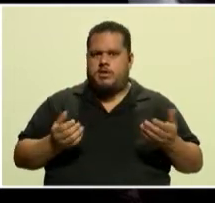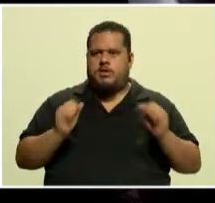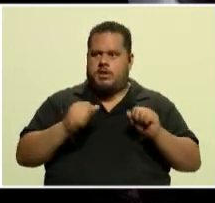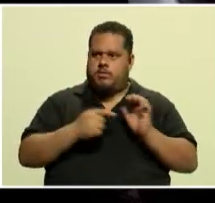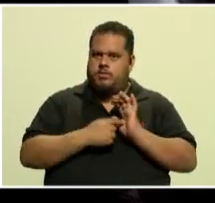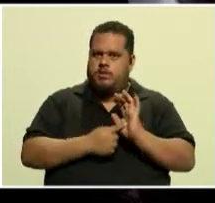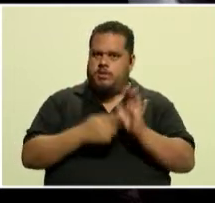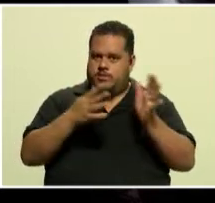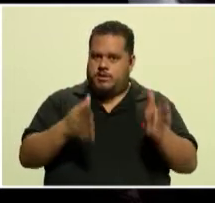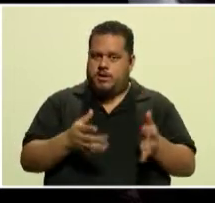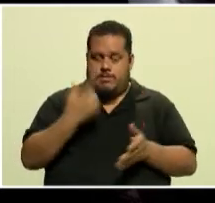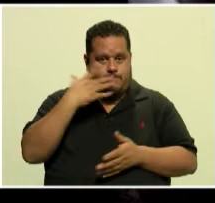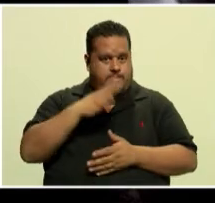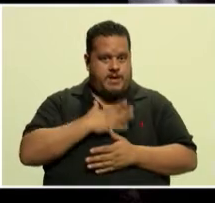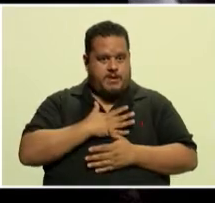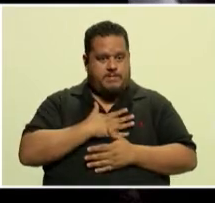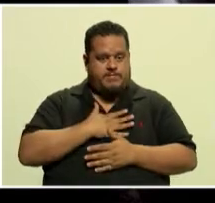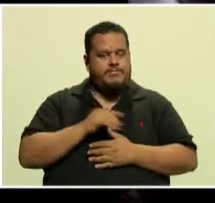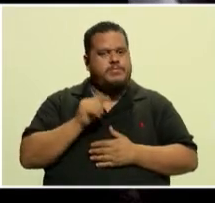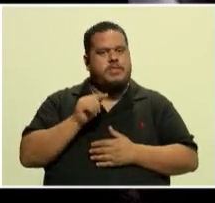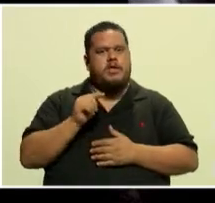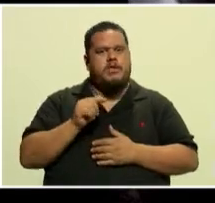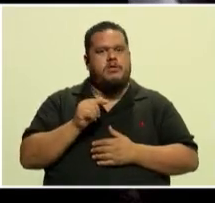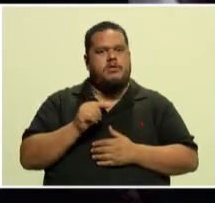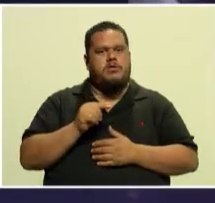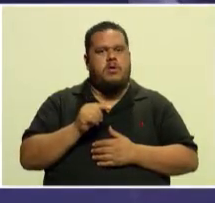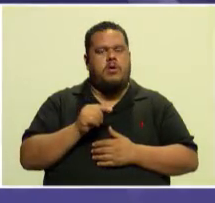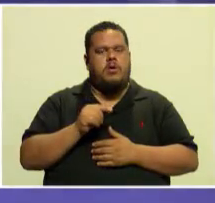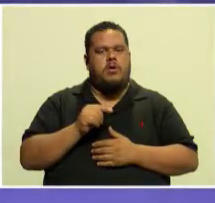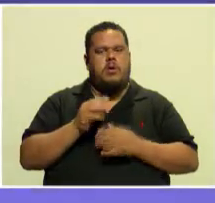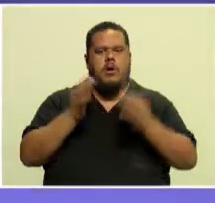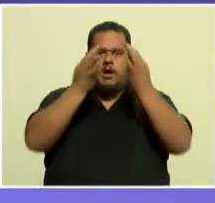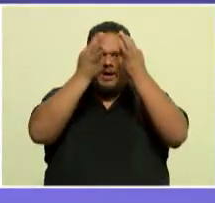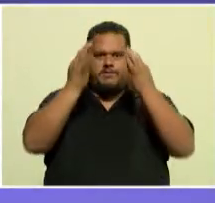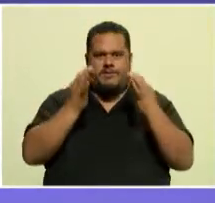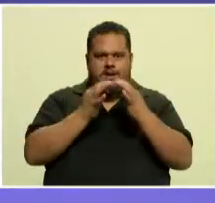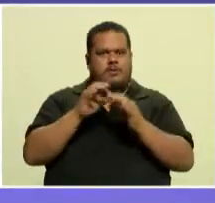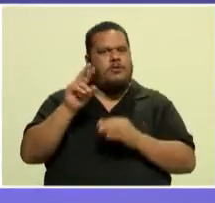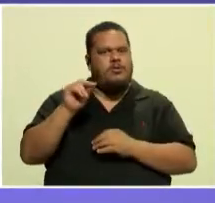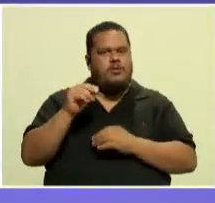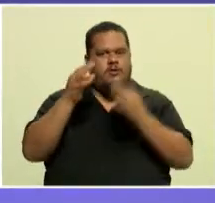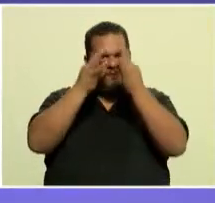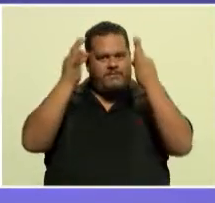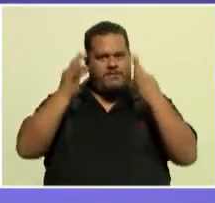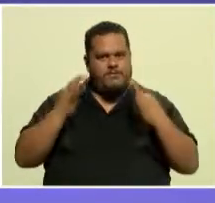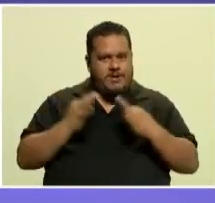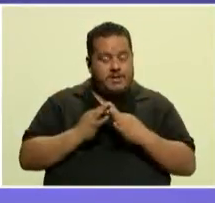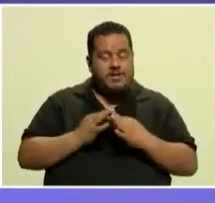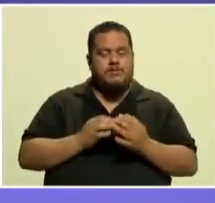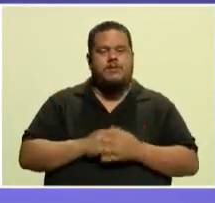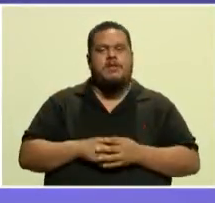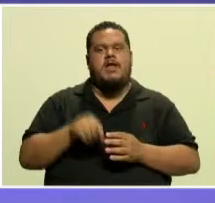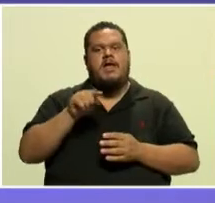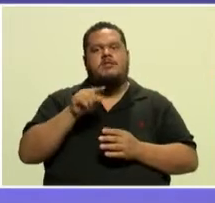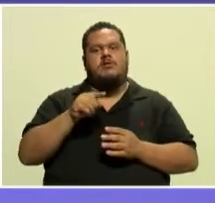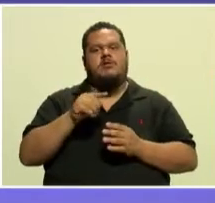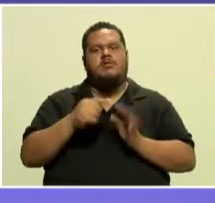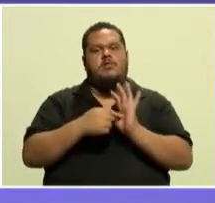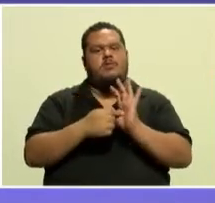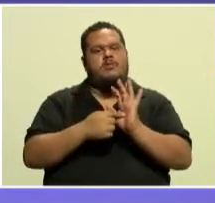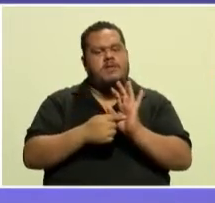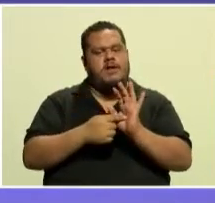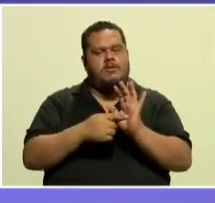representar. Entonces, para mí, estos son retratos no figurativos de las personas, y este es un retrato no figurativo de mi